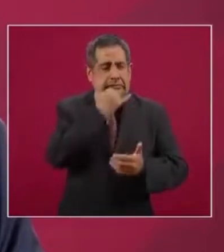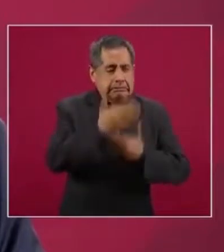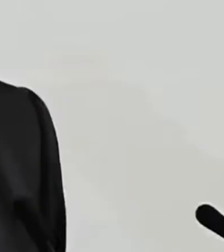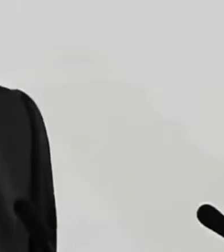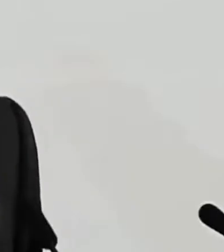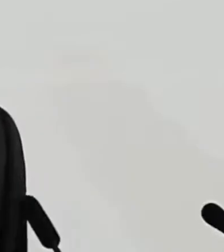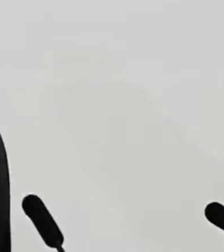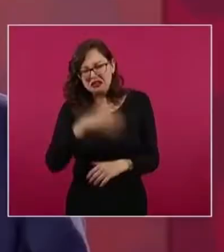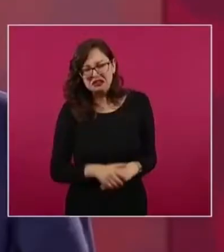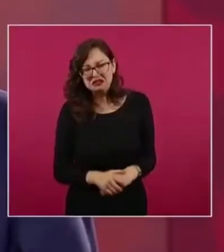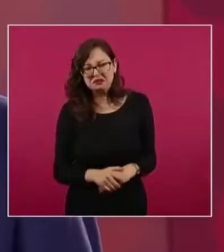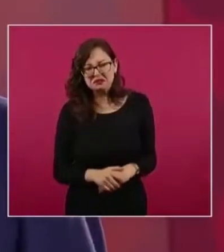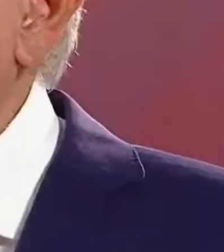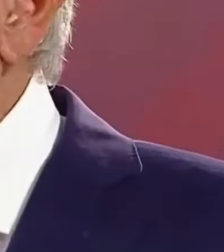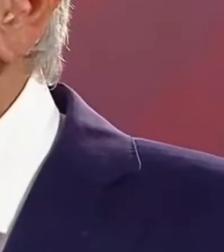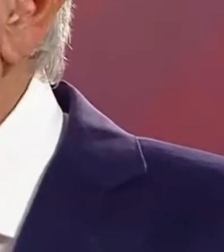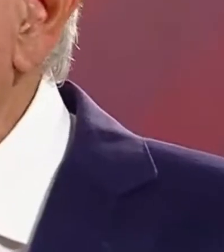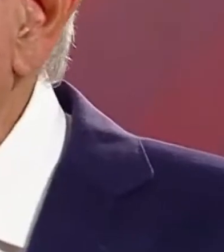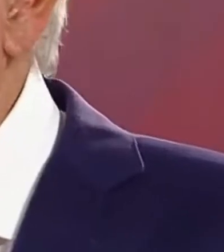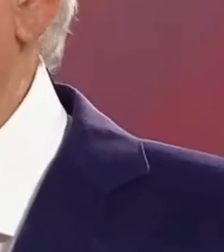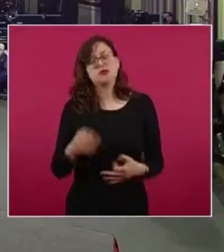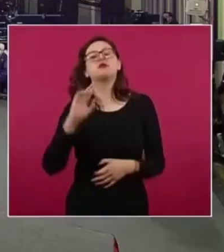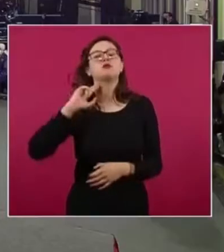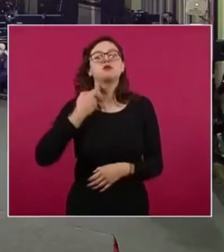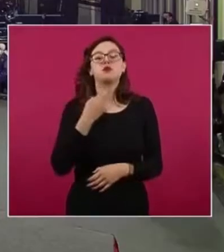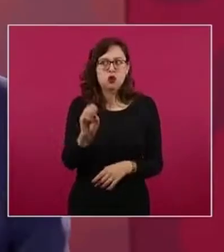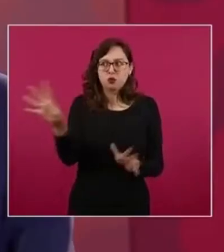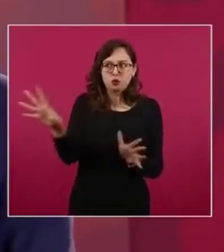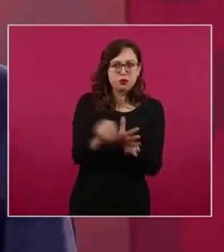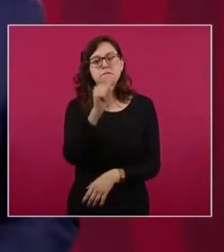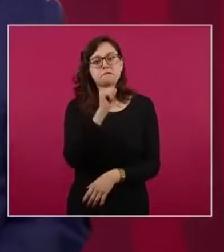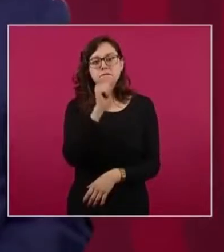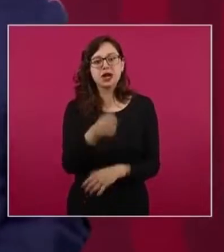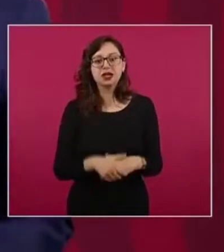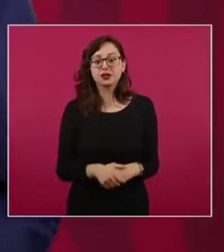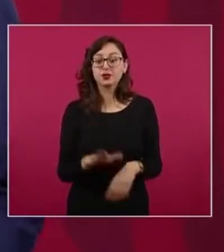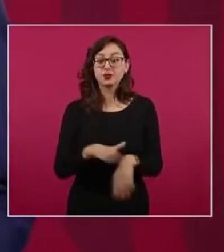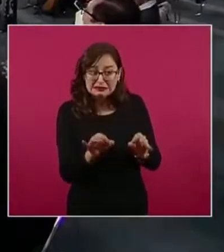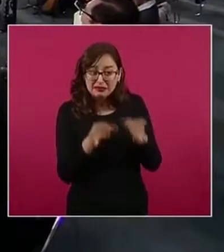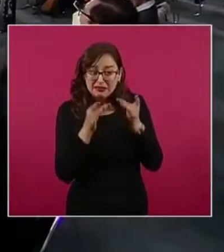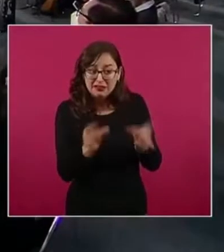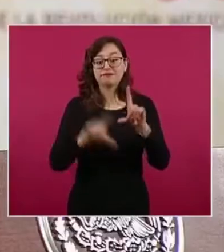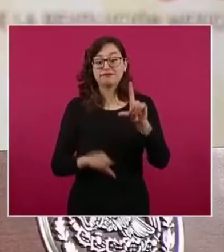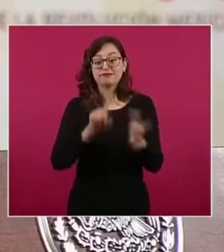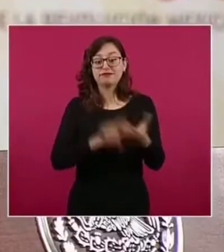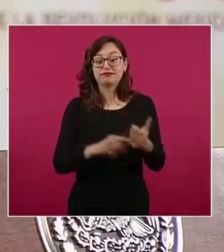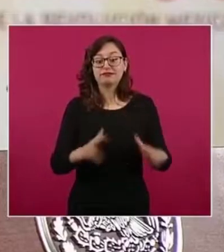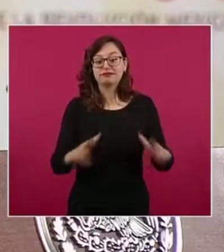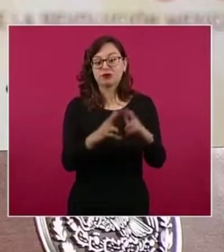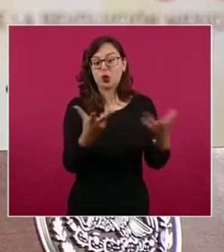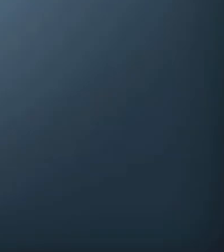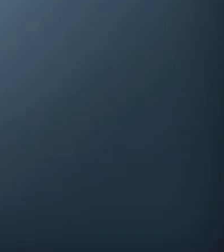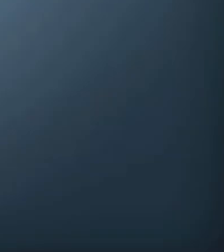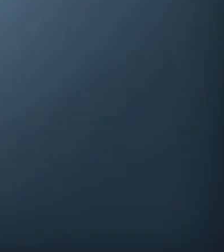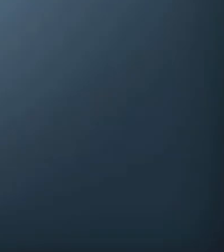es que hasta los religiosos están muy apoyados por la oligarquía mexicana